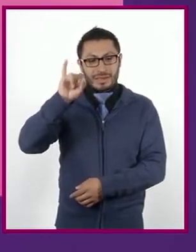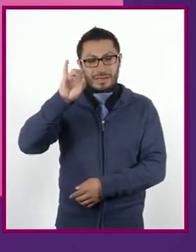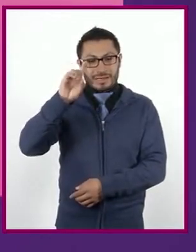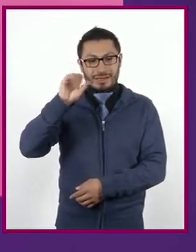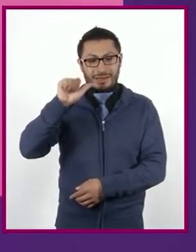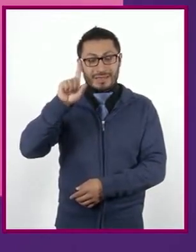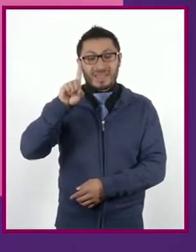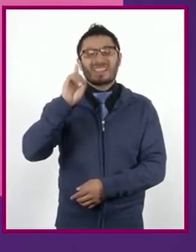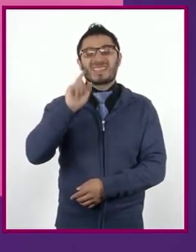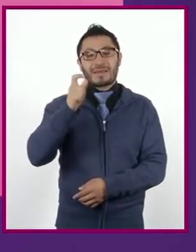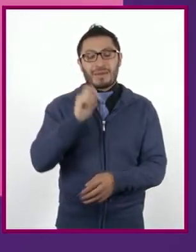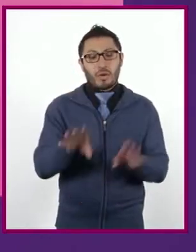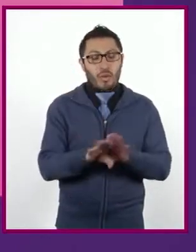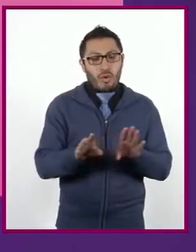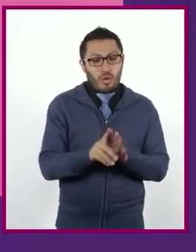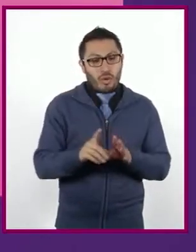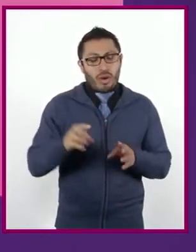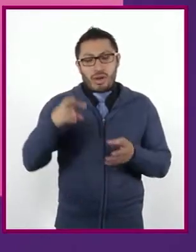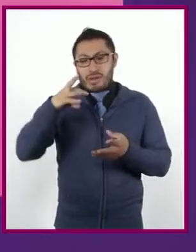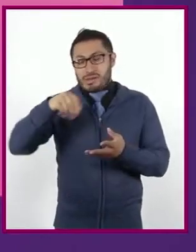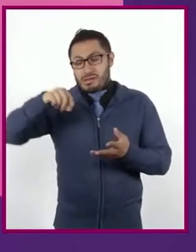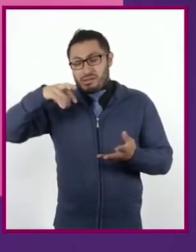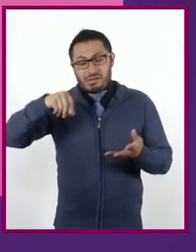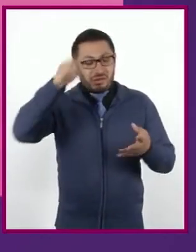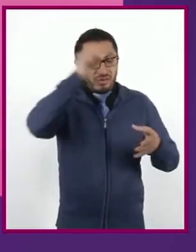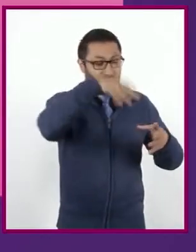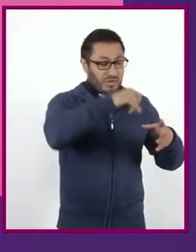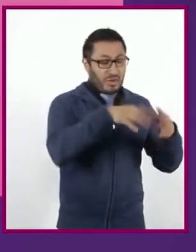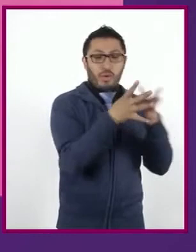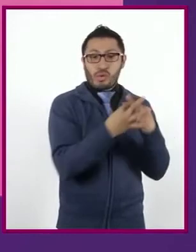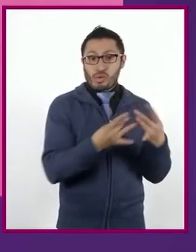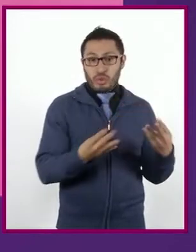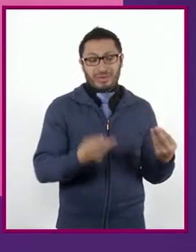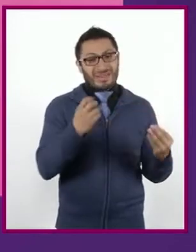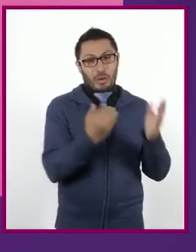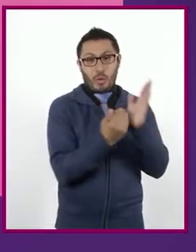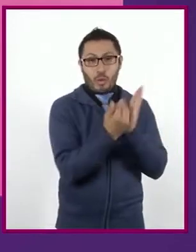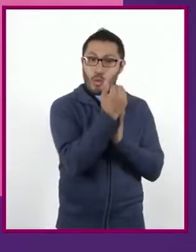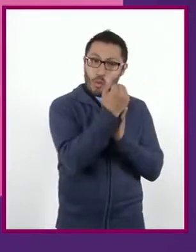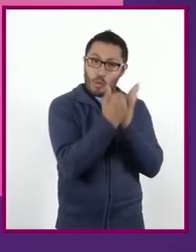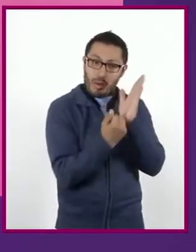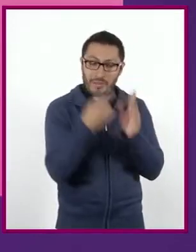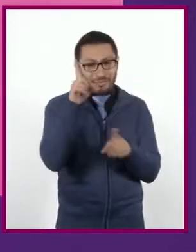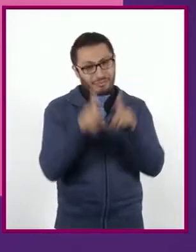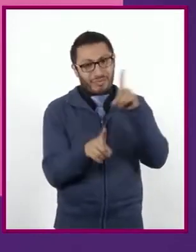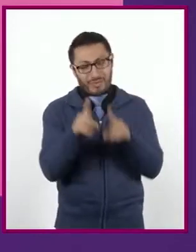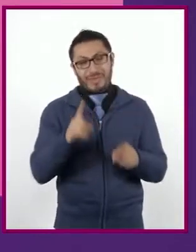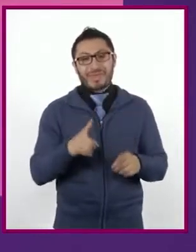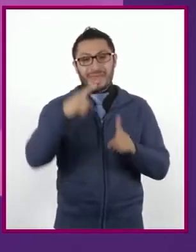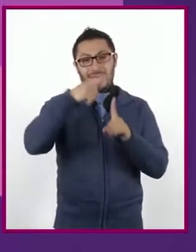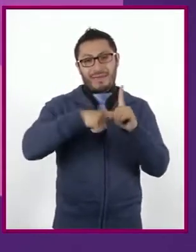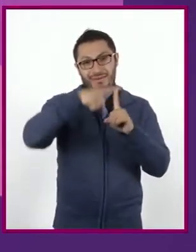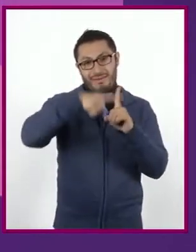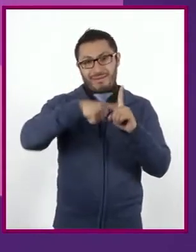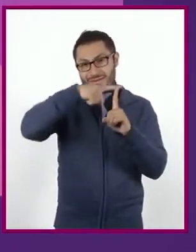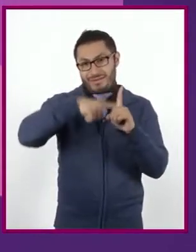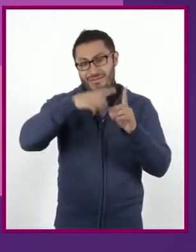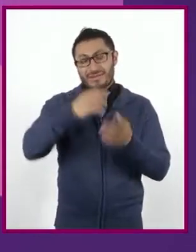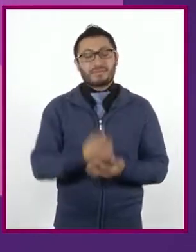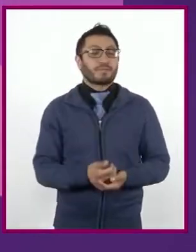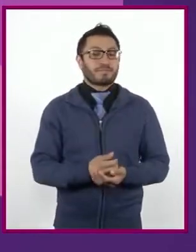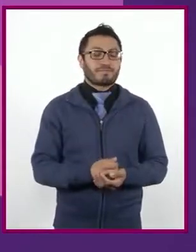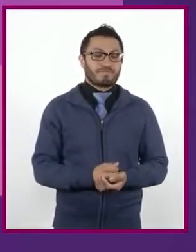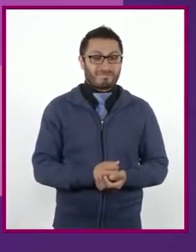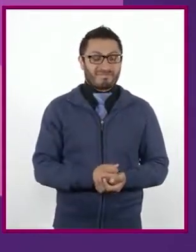tiene una sustancia para disolverse en otra. Puede aumentar o disminuir según su temperatura. Es